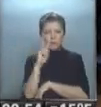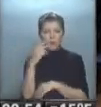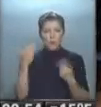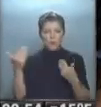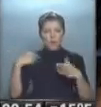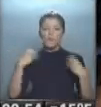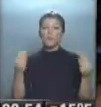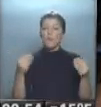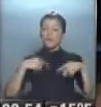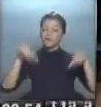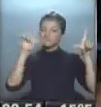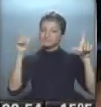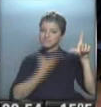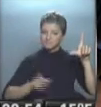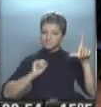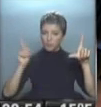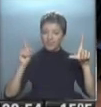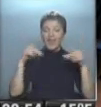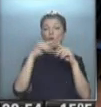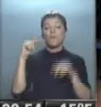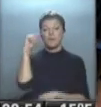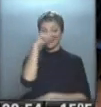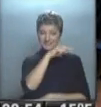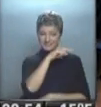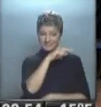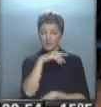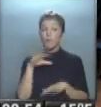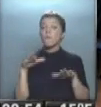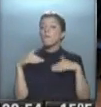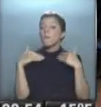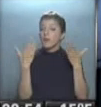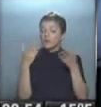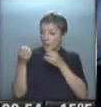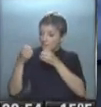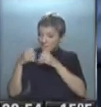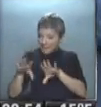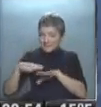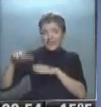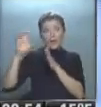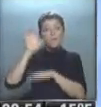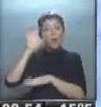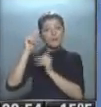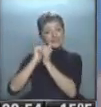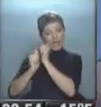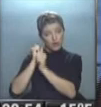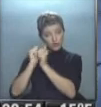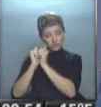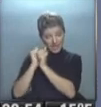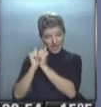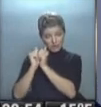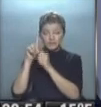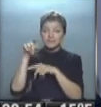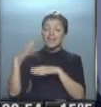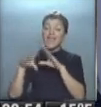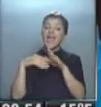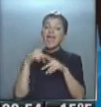de las pantallas nuevamente de Canal 7. Es por eso que desde la largada en Rosario, desde el recorrido por primera vez en la provincia de